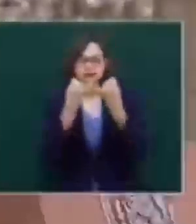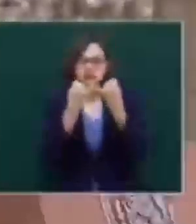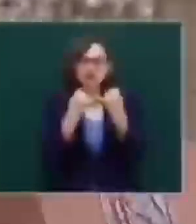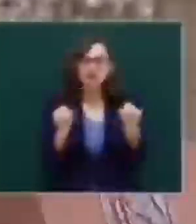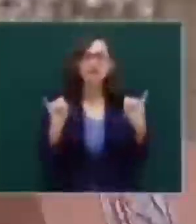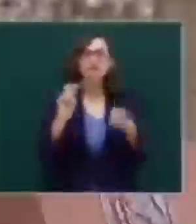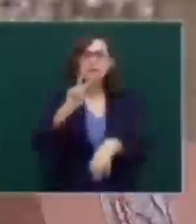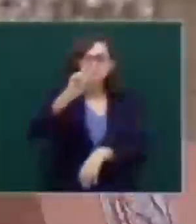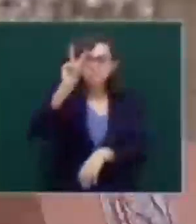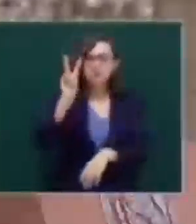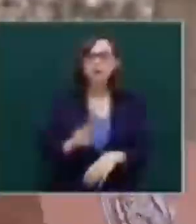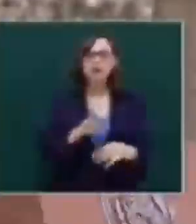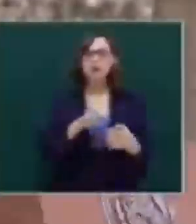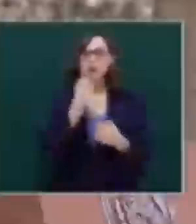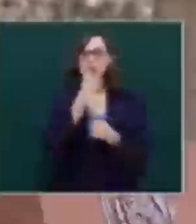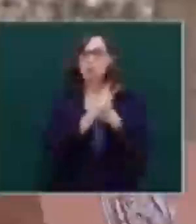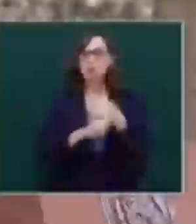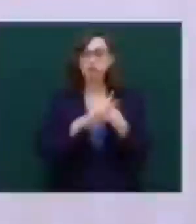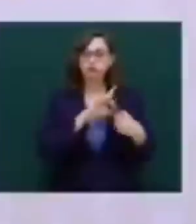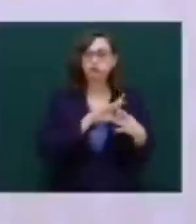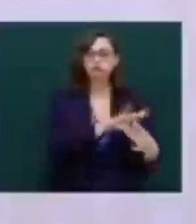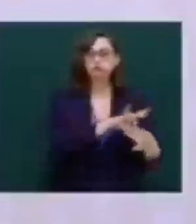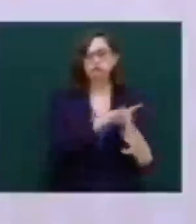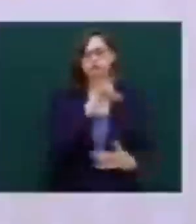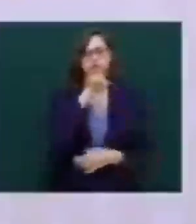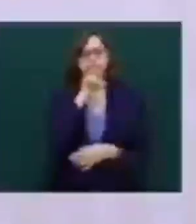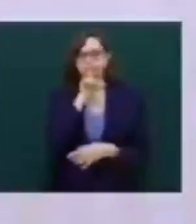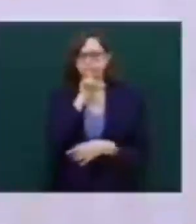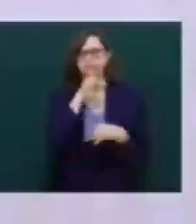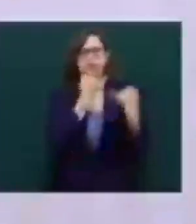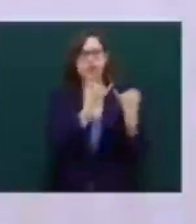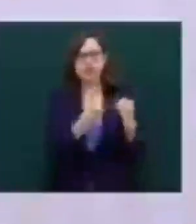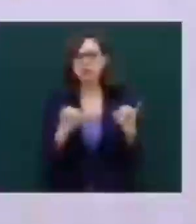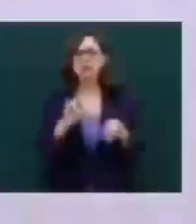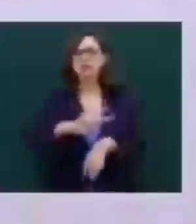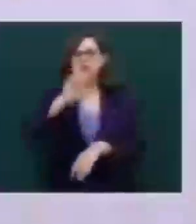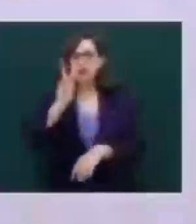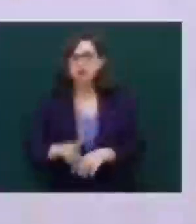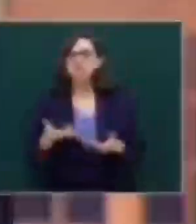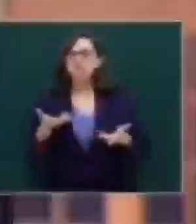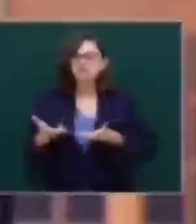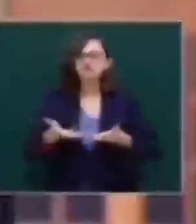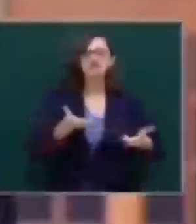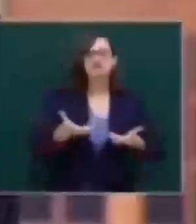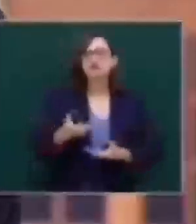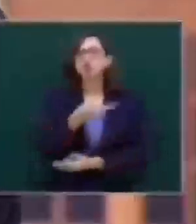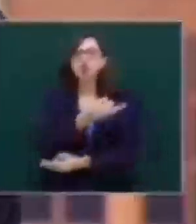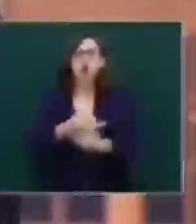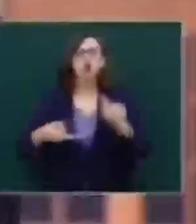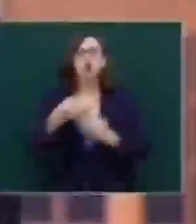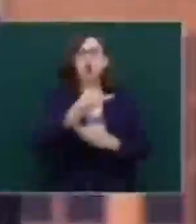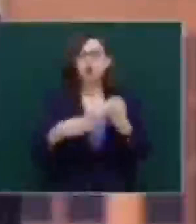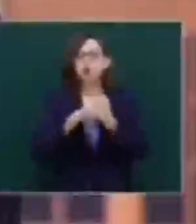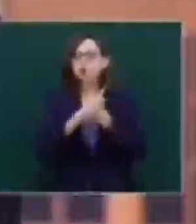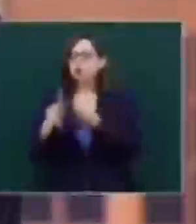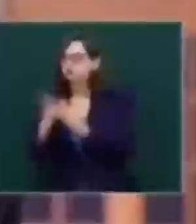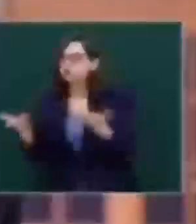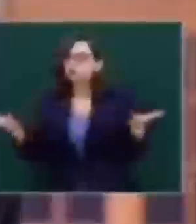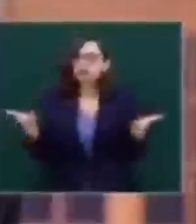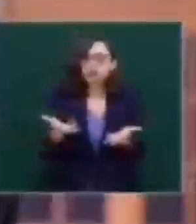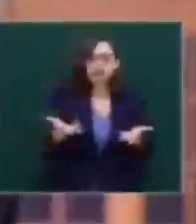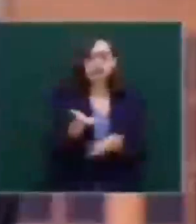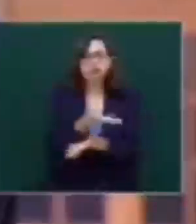nadie, sino mediador, a petición y aceptación de las partes en conflicto,